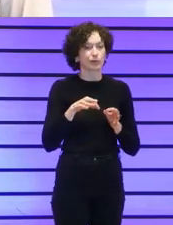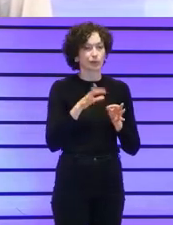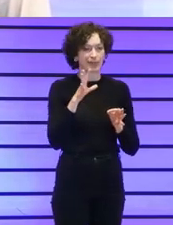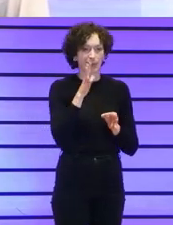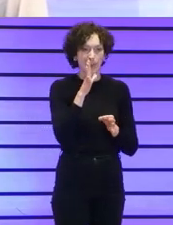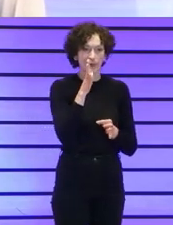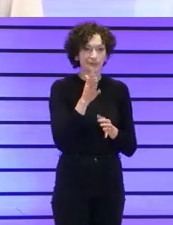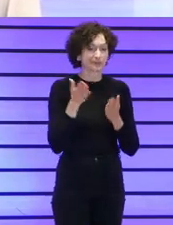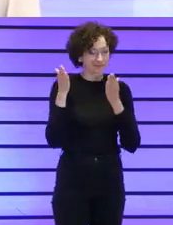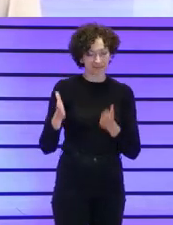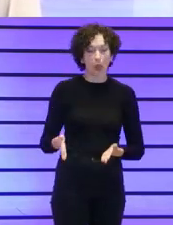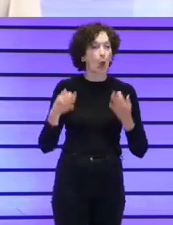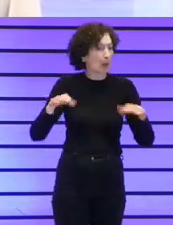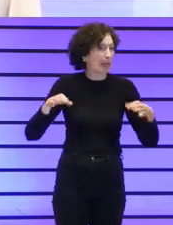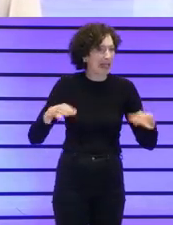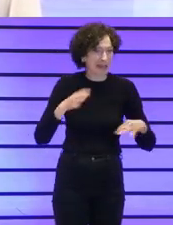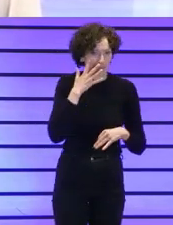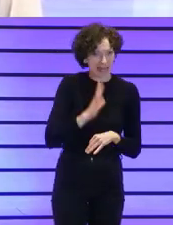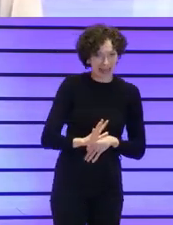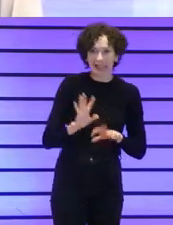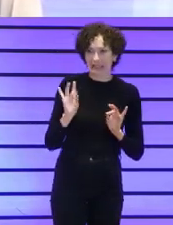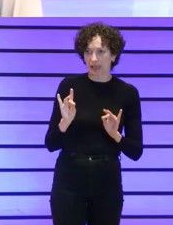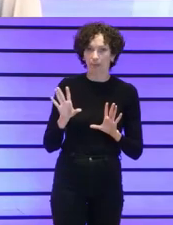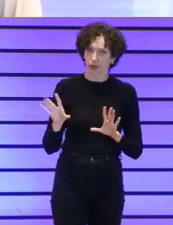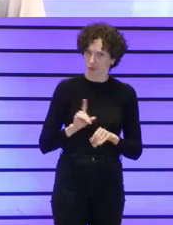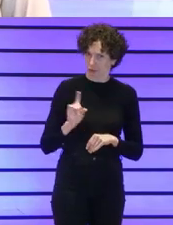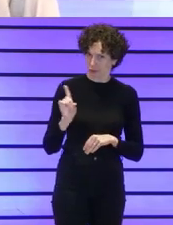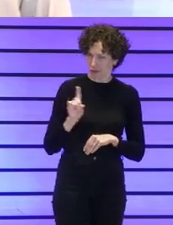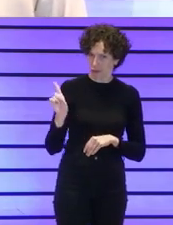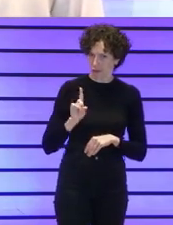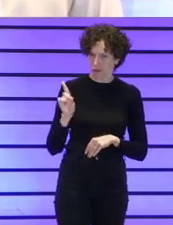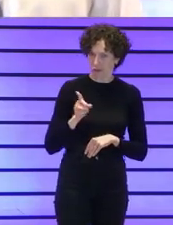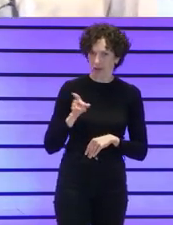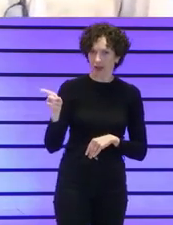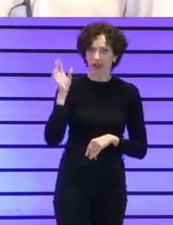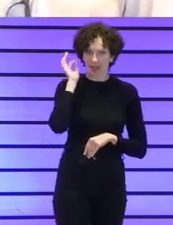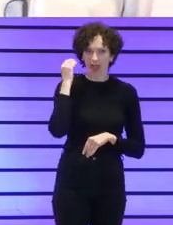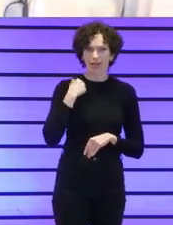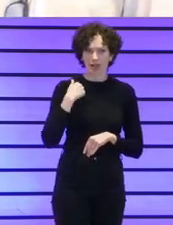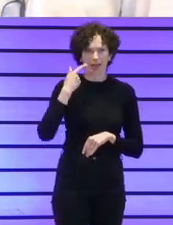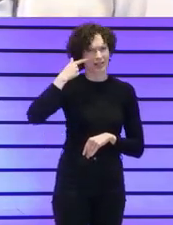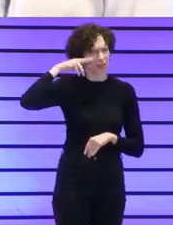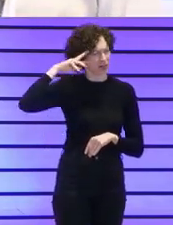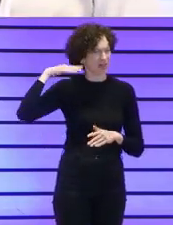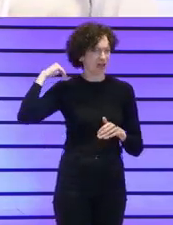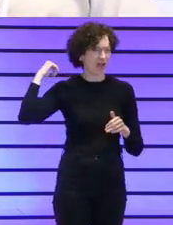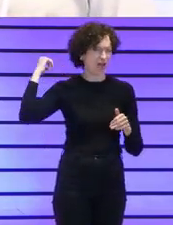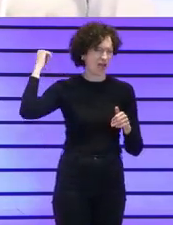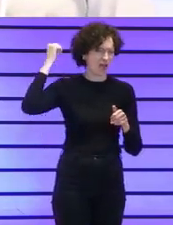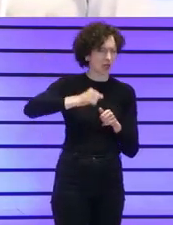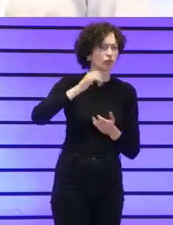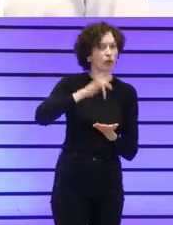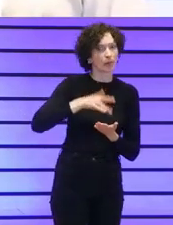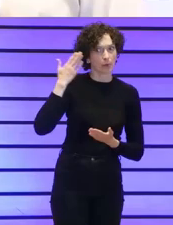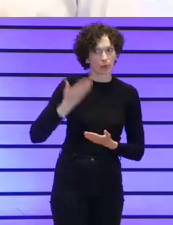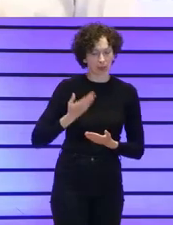así tan humilde, tan normal y tal, pues no, Marta tiene su trayectoria, ¿eh? Y es muy importante. Y os voy a leer